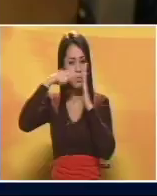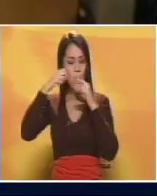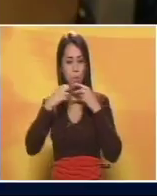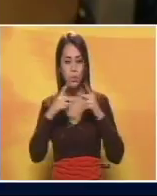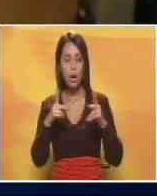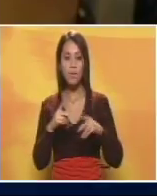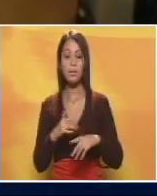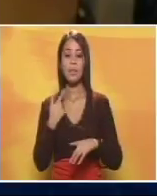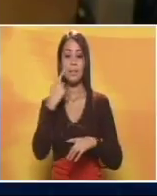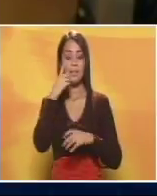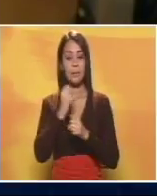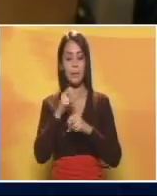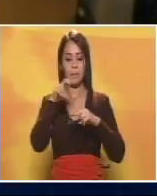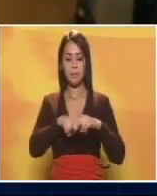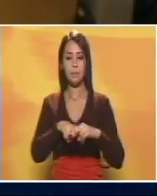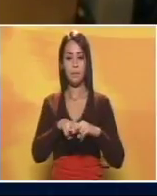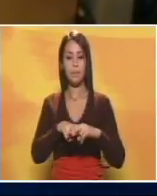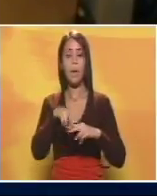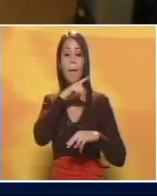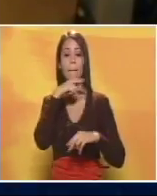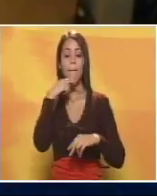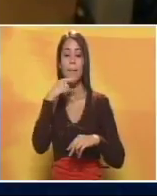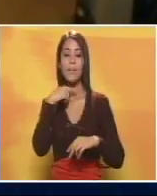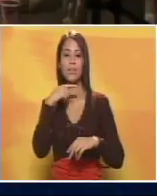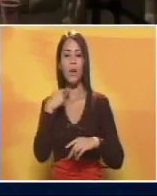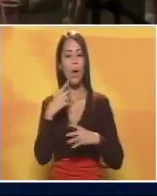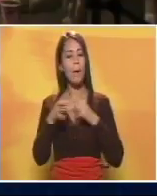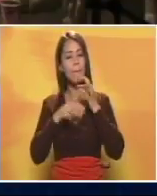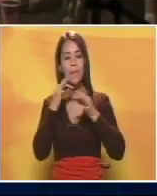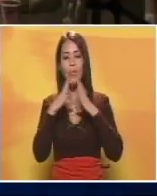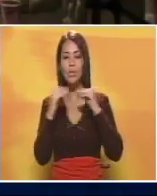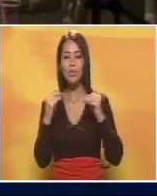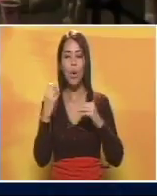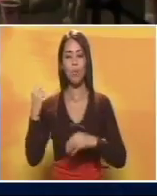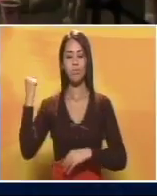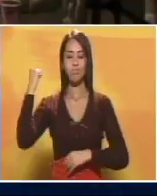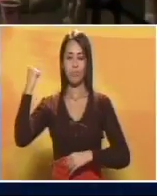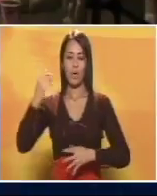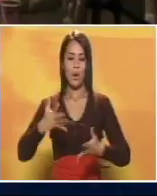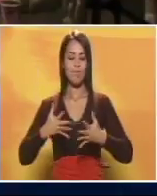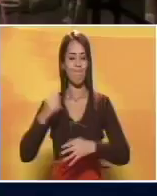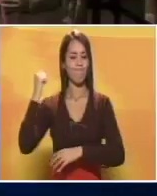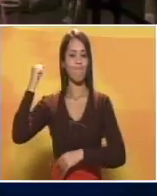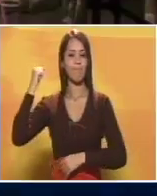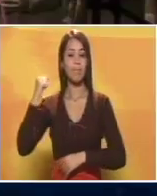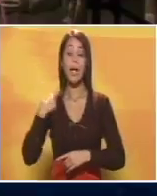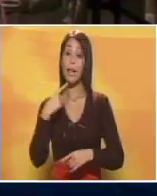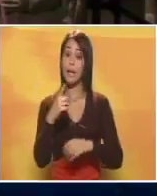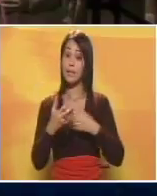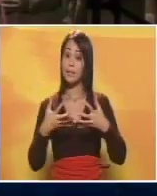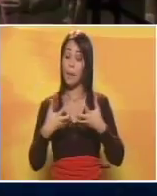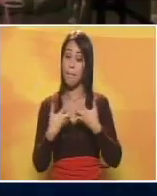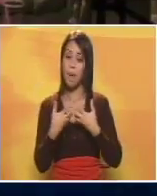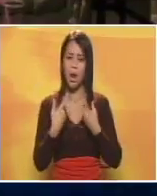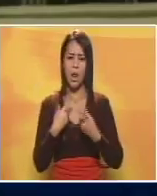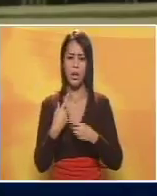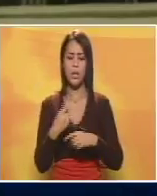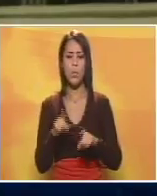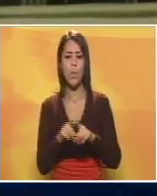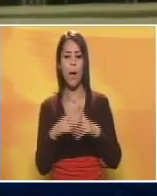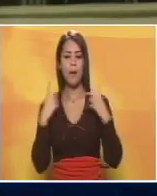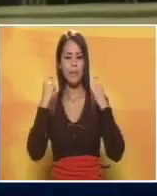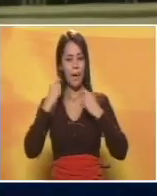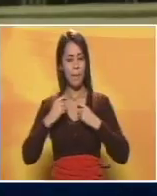ve al personaje sentado en un sillón marrón explicando que todos pueden ser héroes. Señaló que en esta pelea no se necesitan de superpoderes, capas